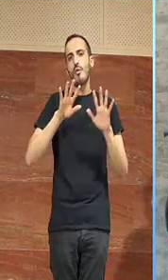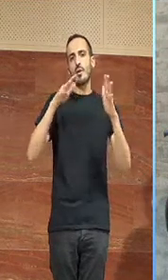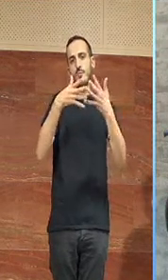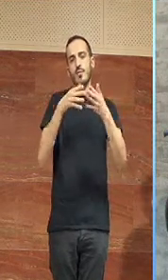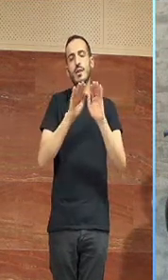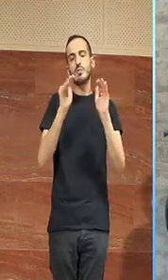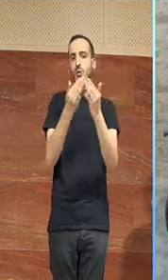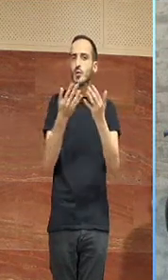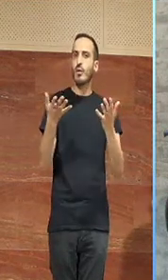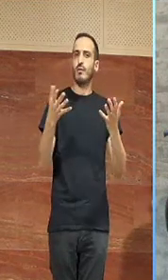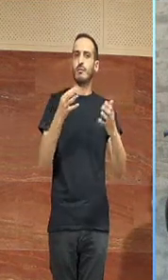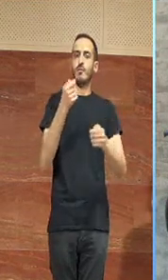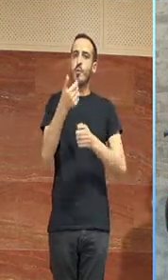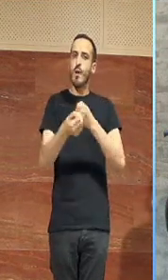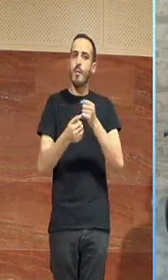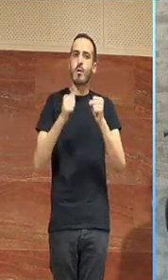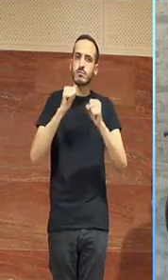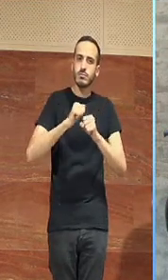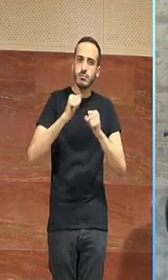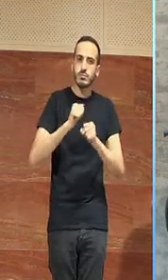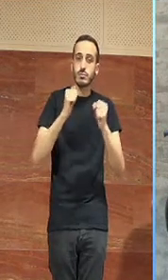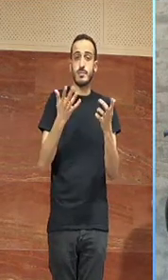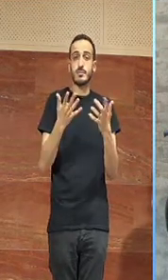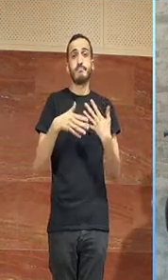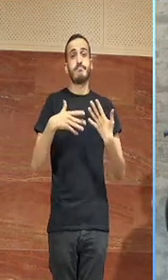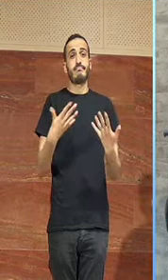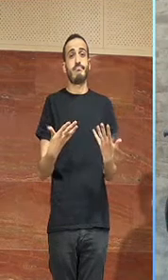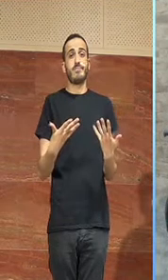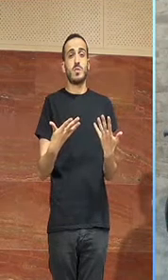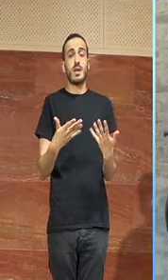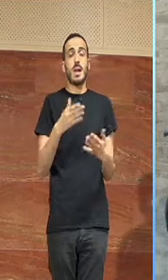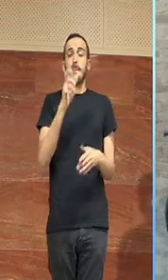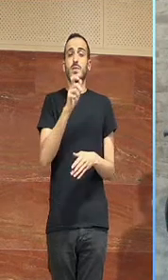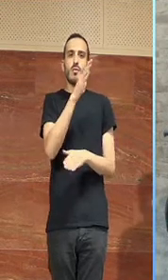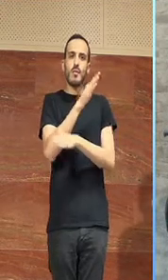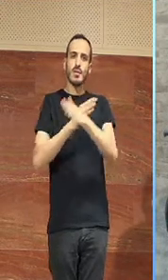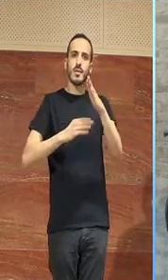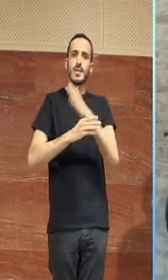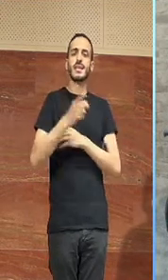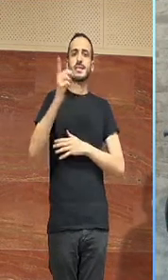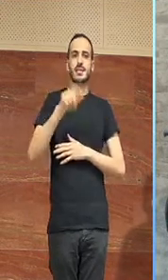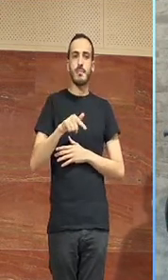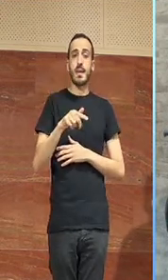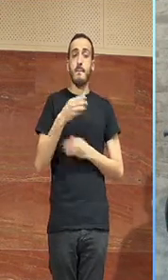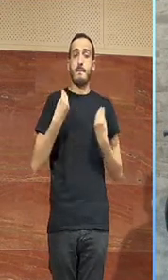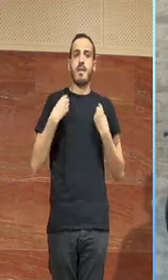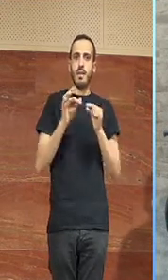supone un crecimiento de las personas con discapacidad muchísimo